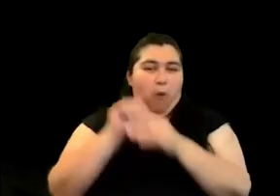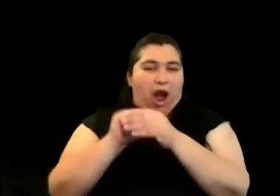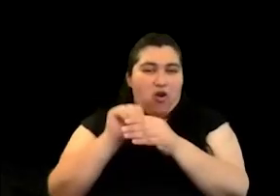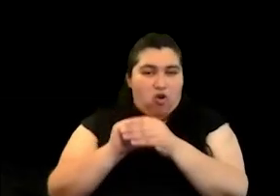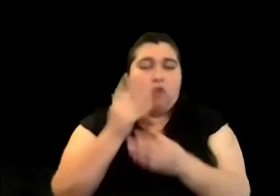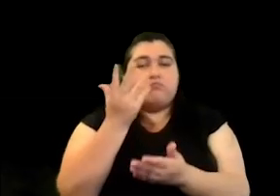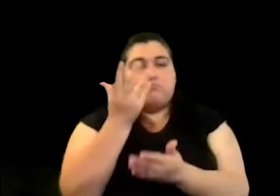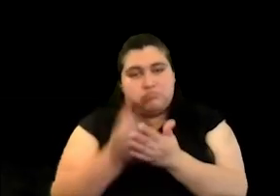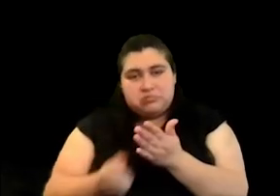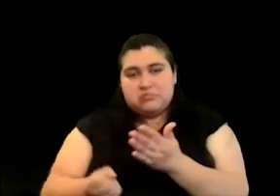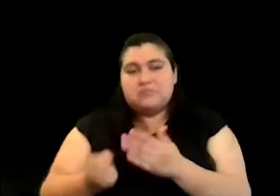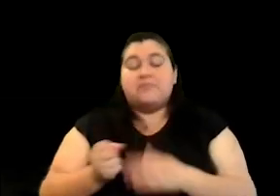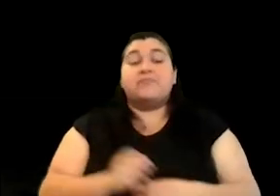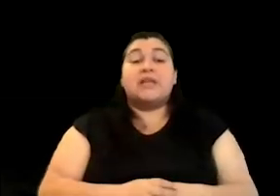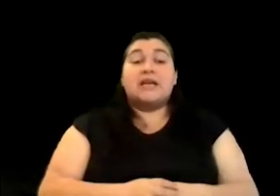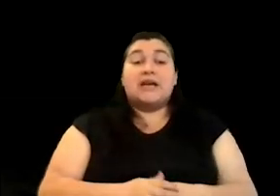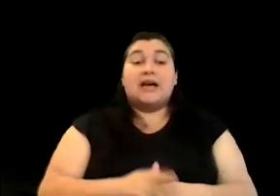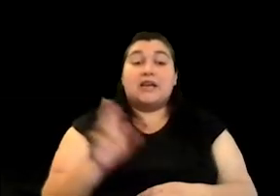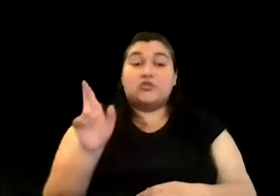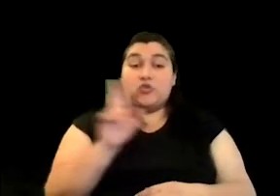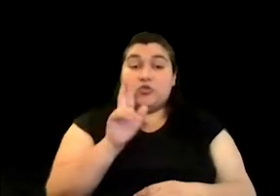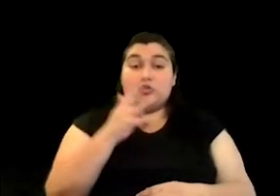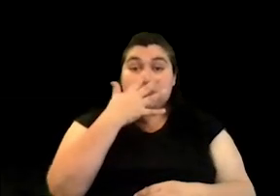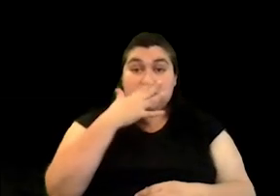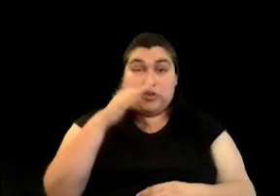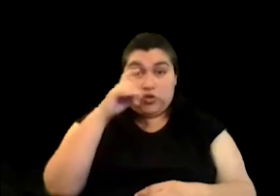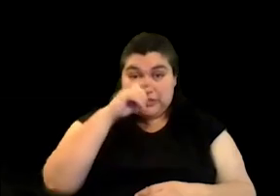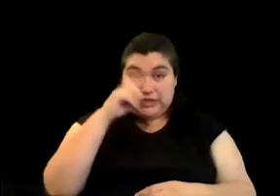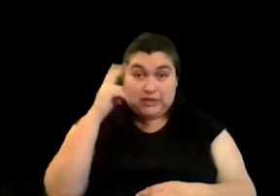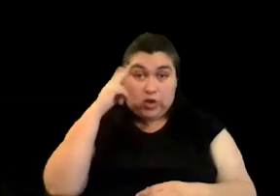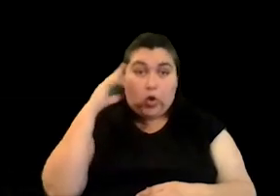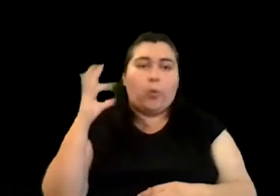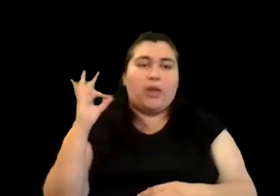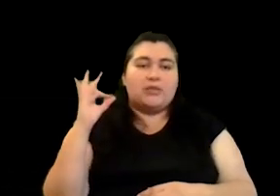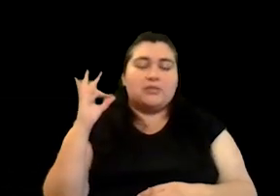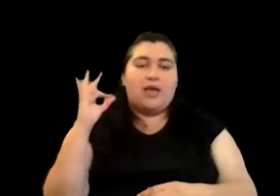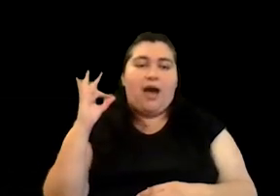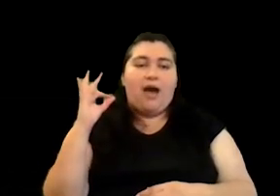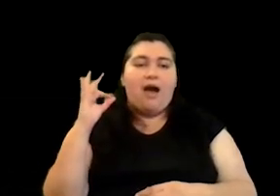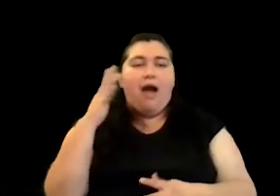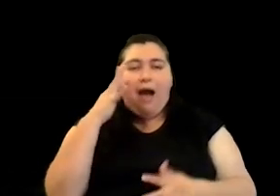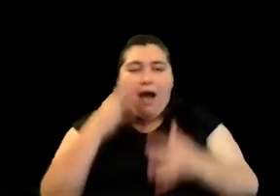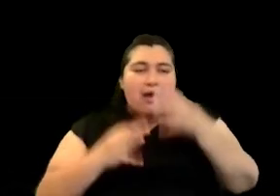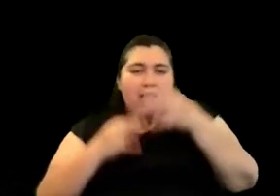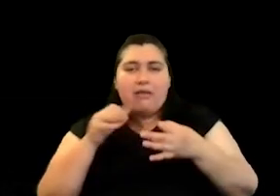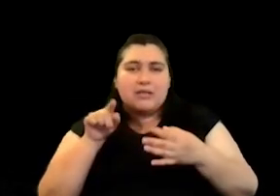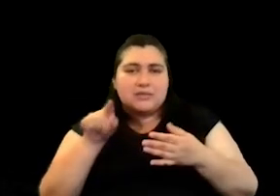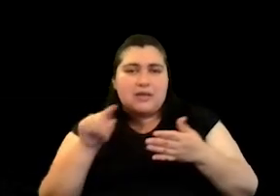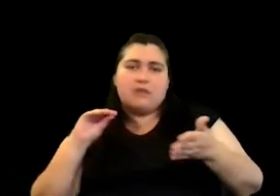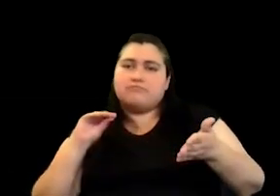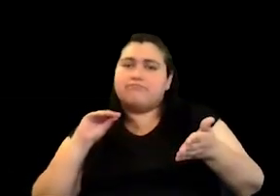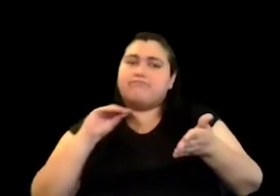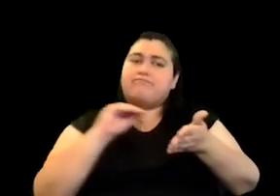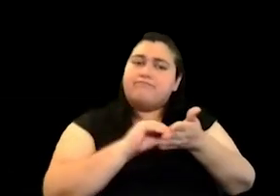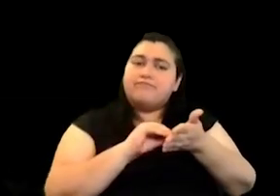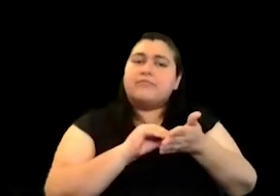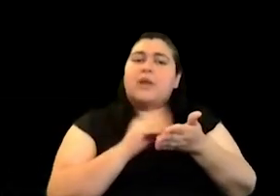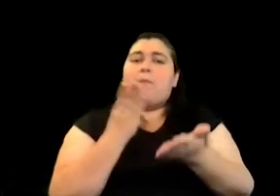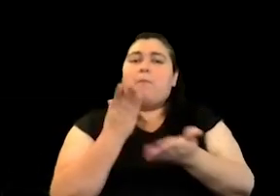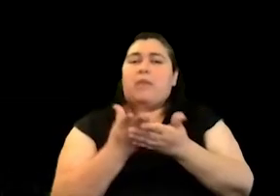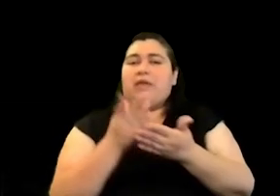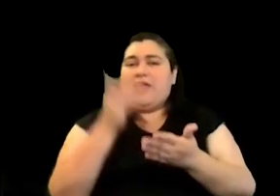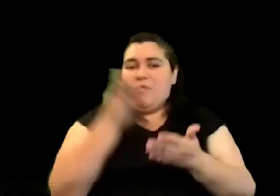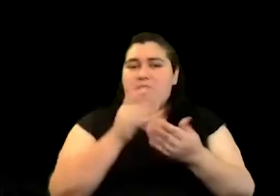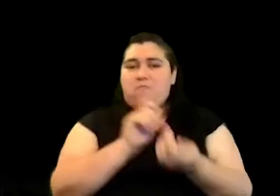resolución 5790 entiende que hay que incorporar una modificación